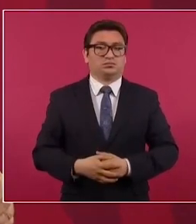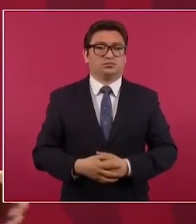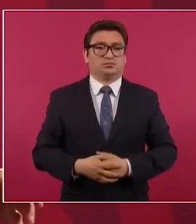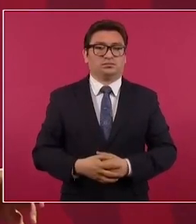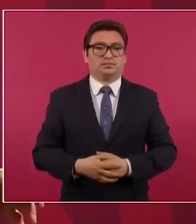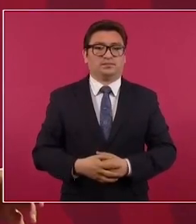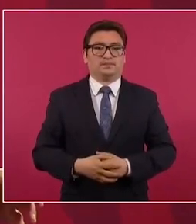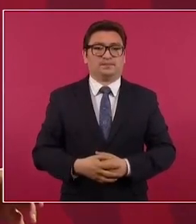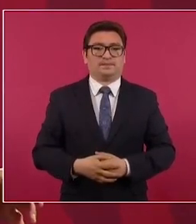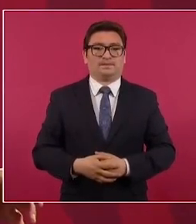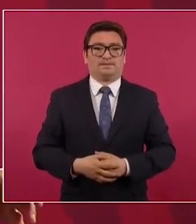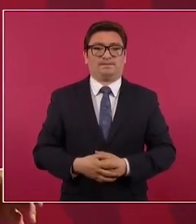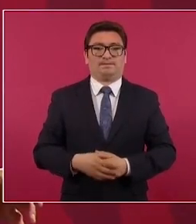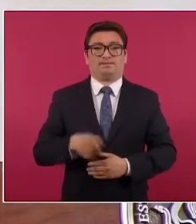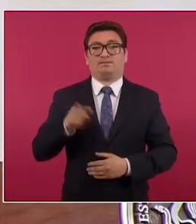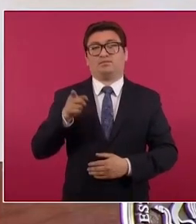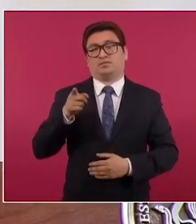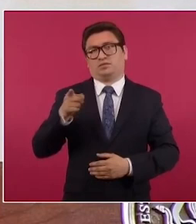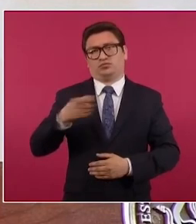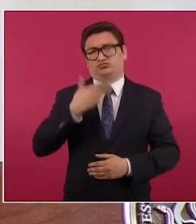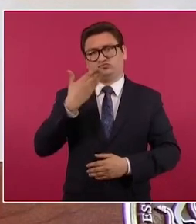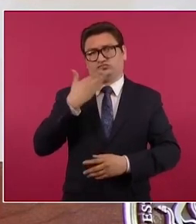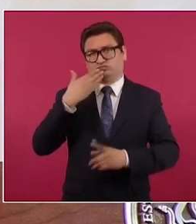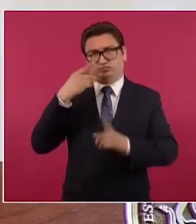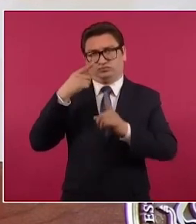con vocación democrática